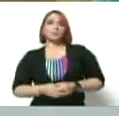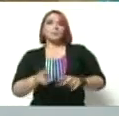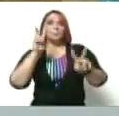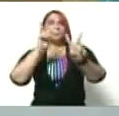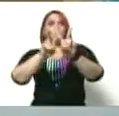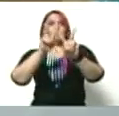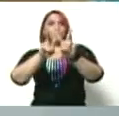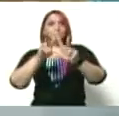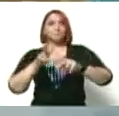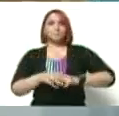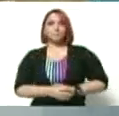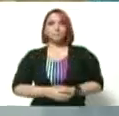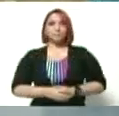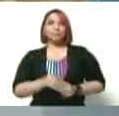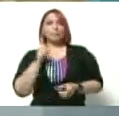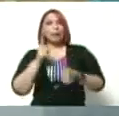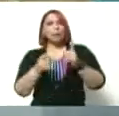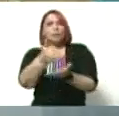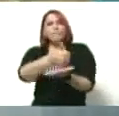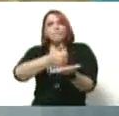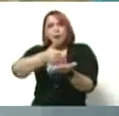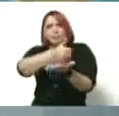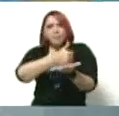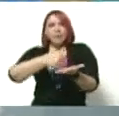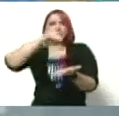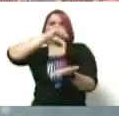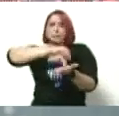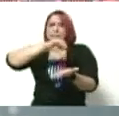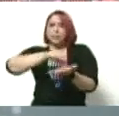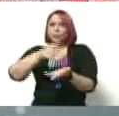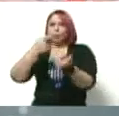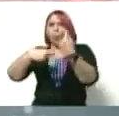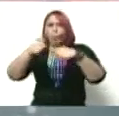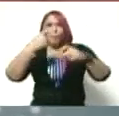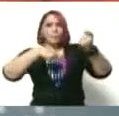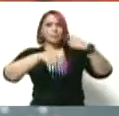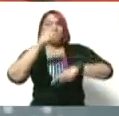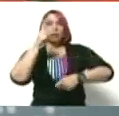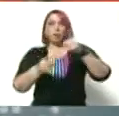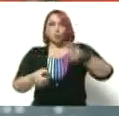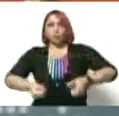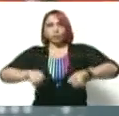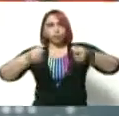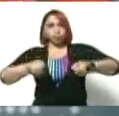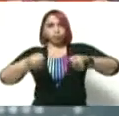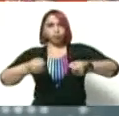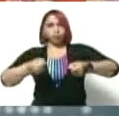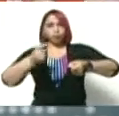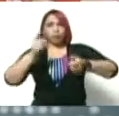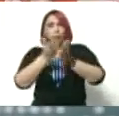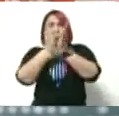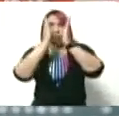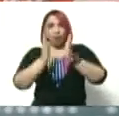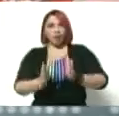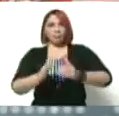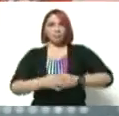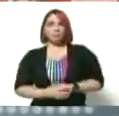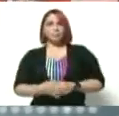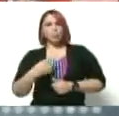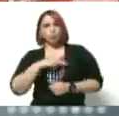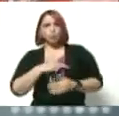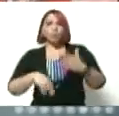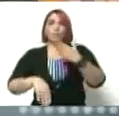en algunas farmacias algunos centros comerciales en algunos auto mercados y en las escuelas nosotros vamos